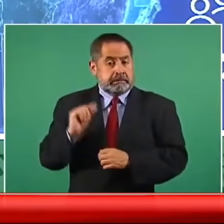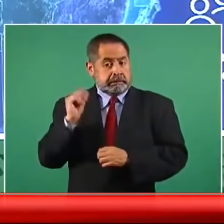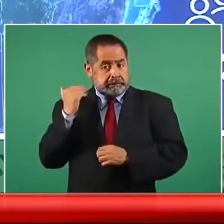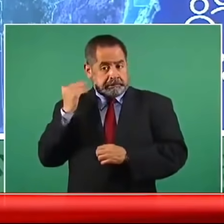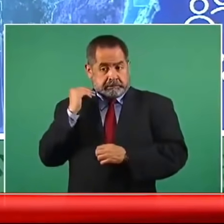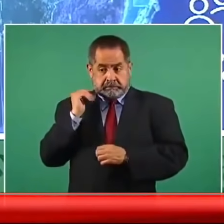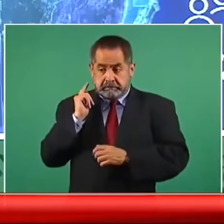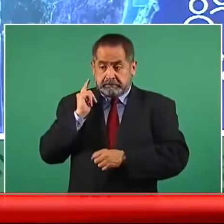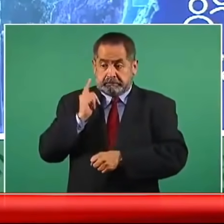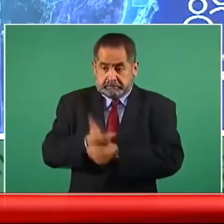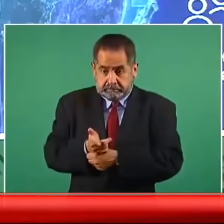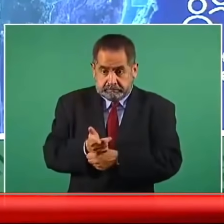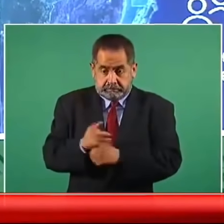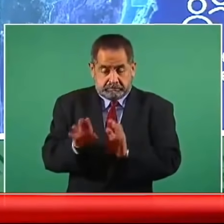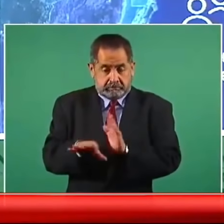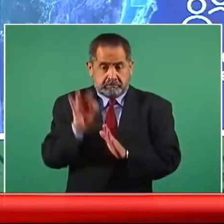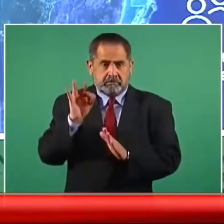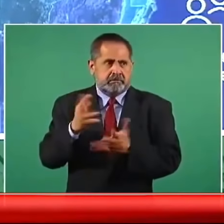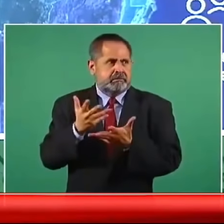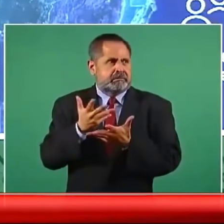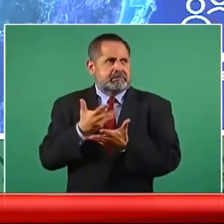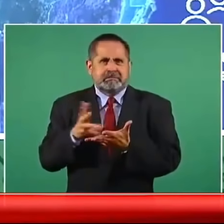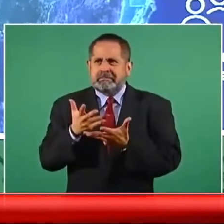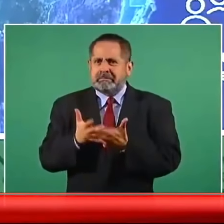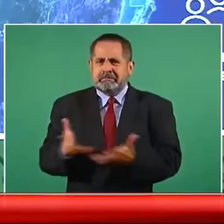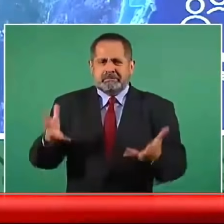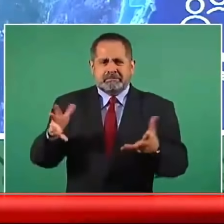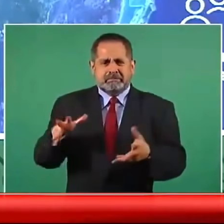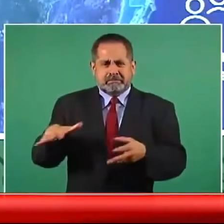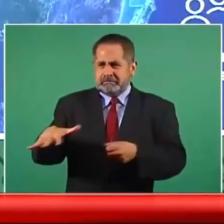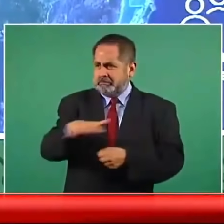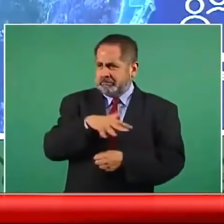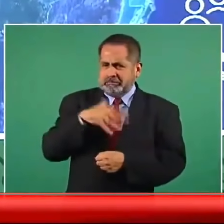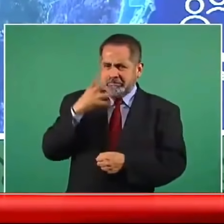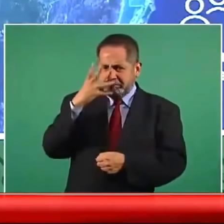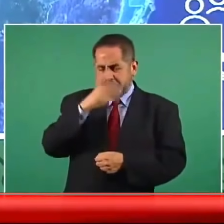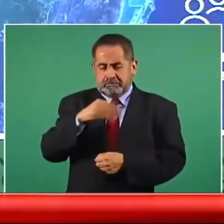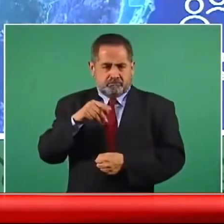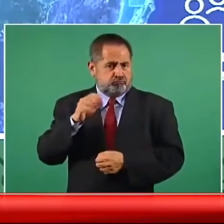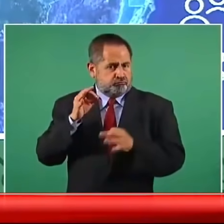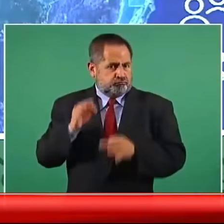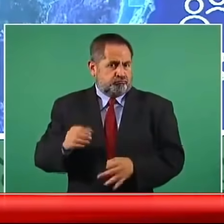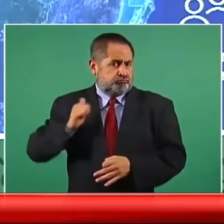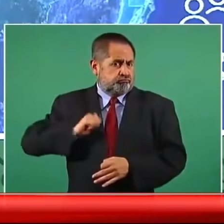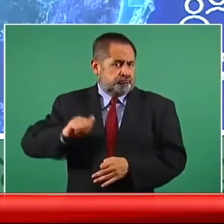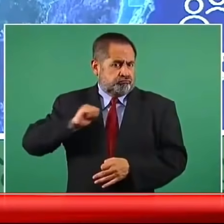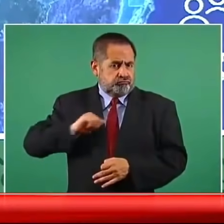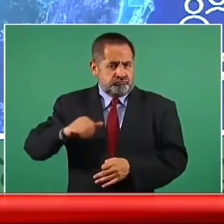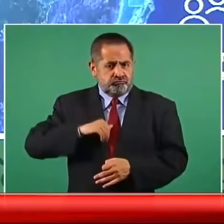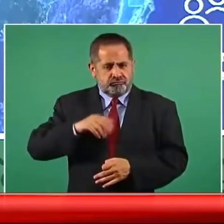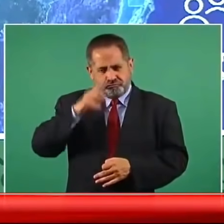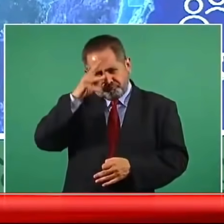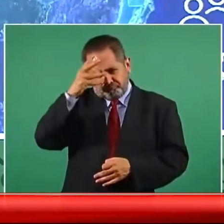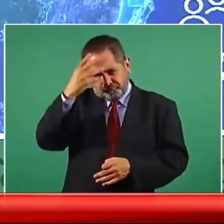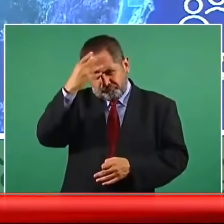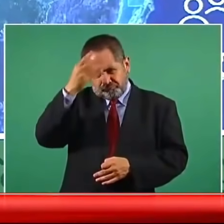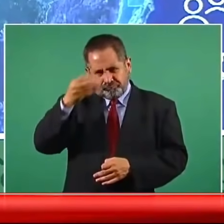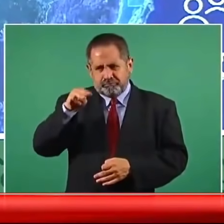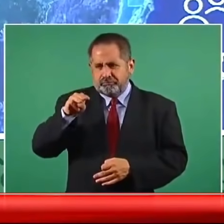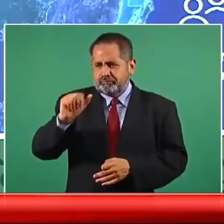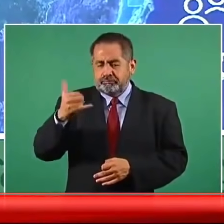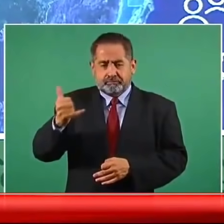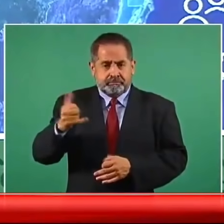descubrir una gran zona arqueológica en este sitio, maya. Aquí es